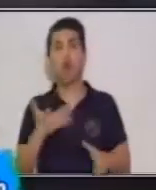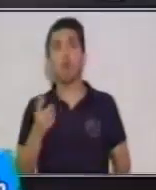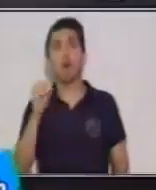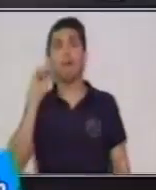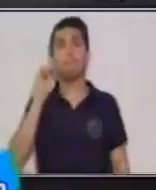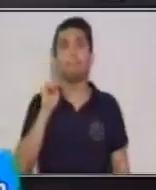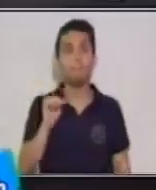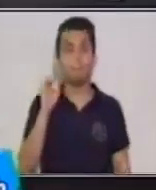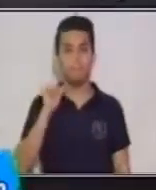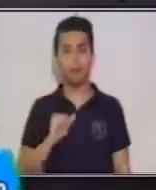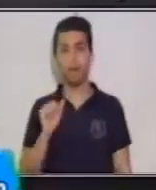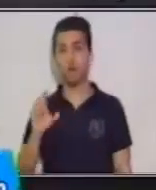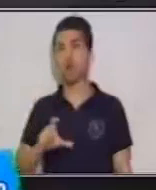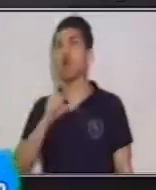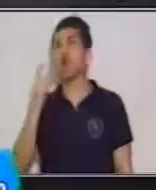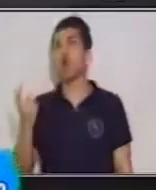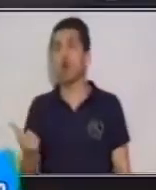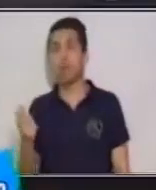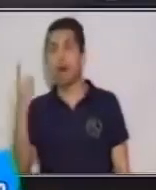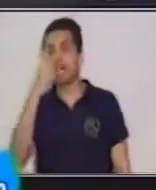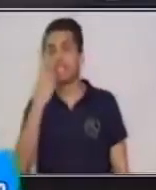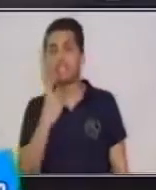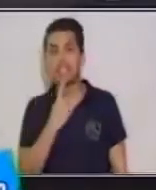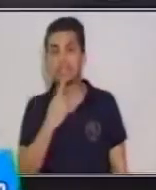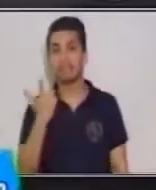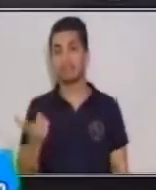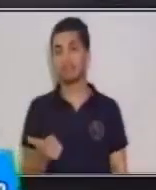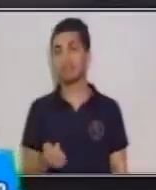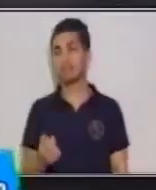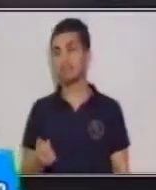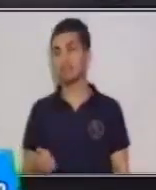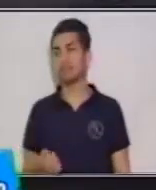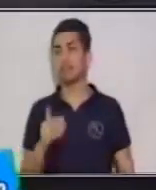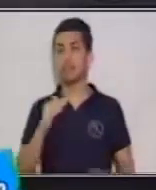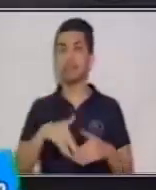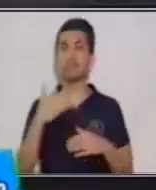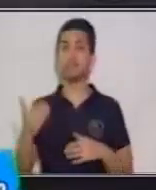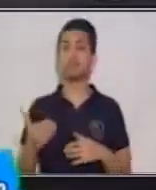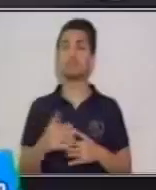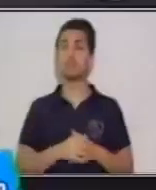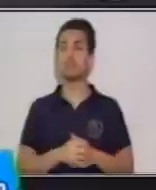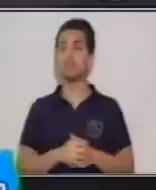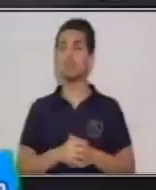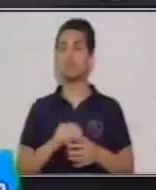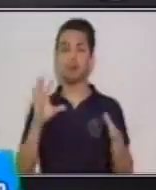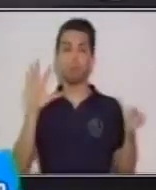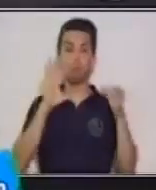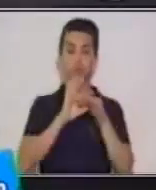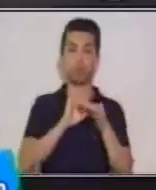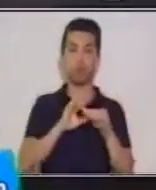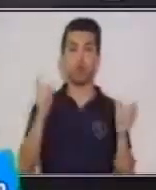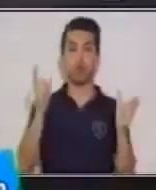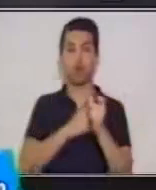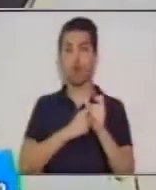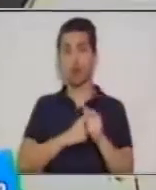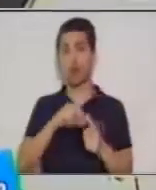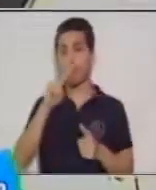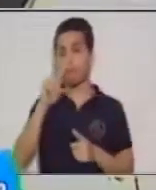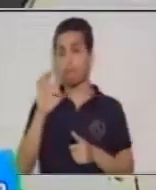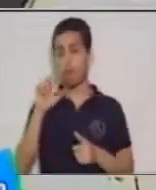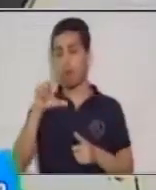M? ¿Cómo suena la S? Y luego la unimos con las